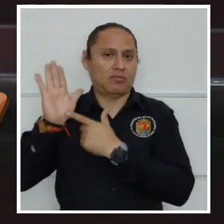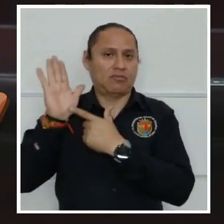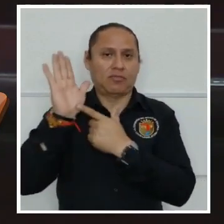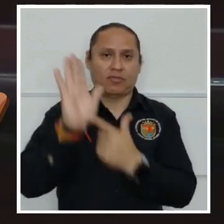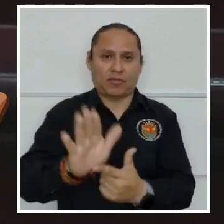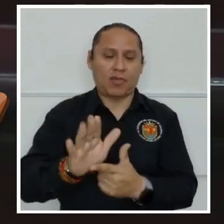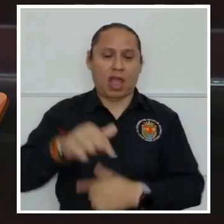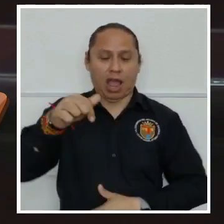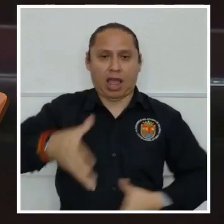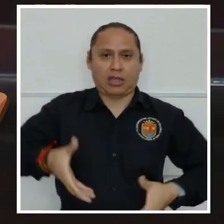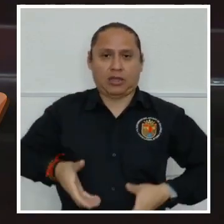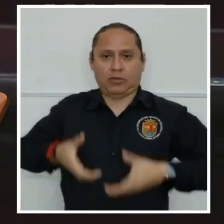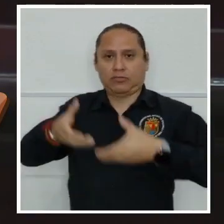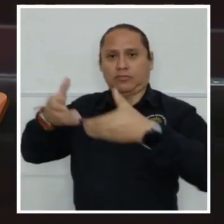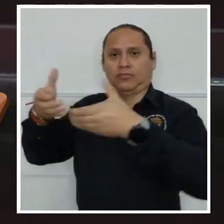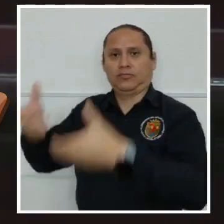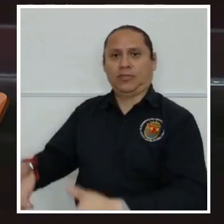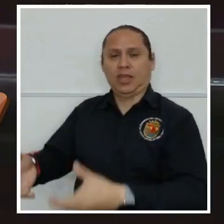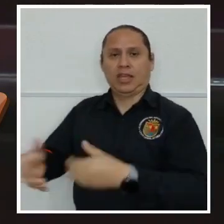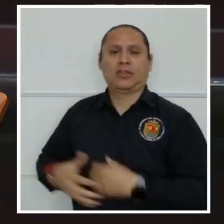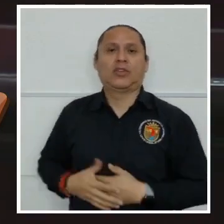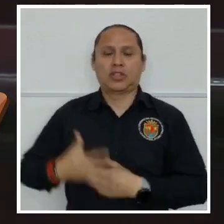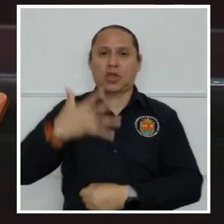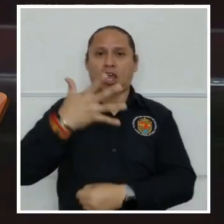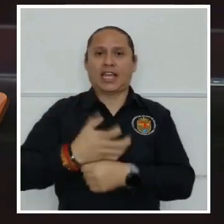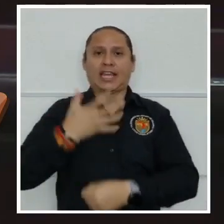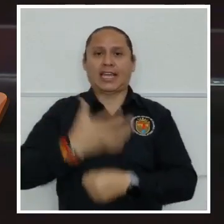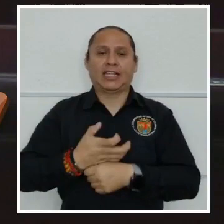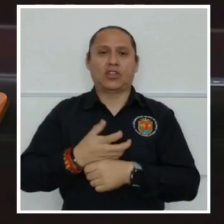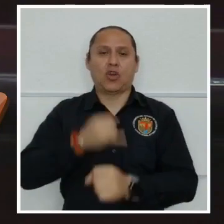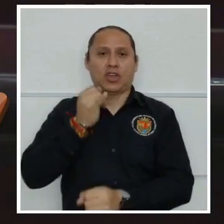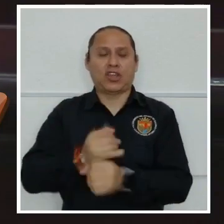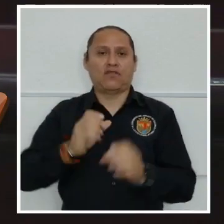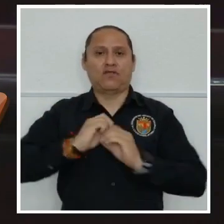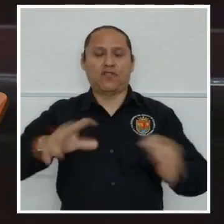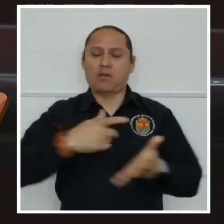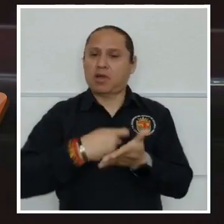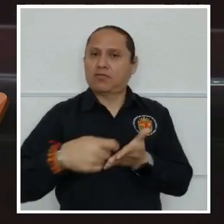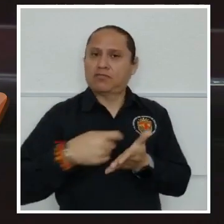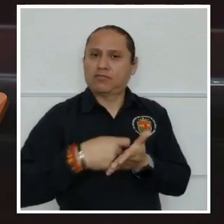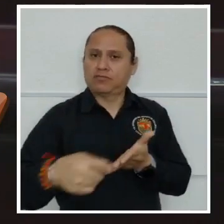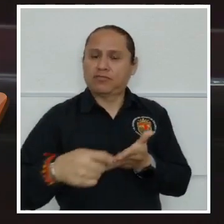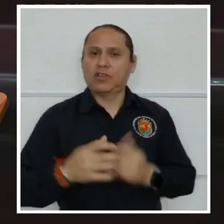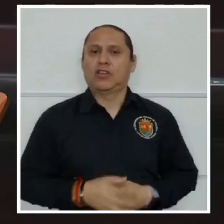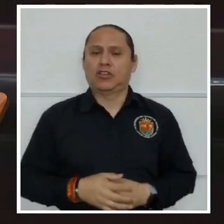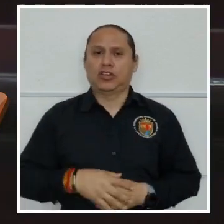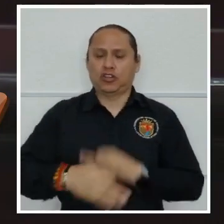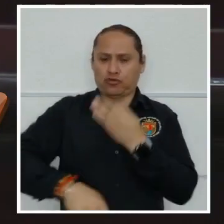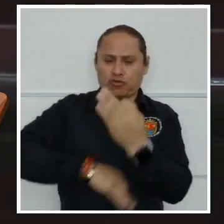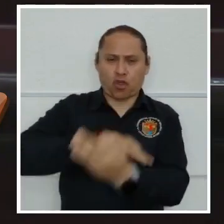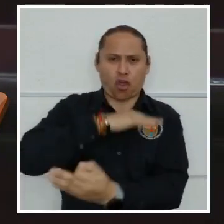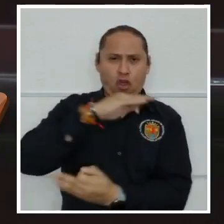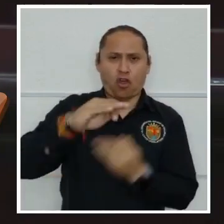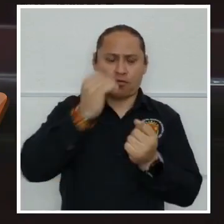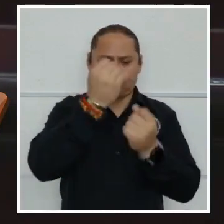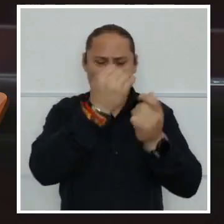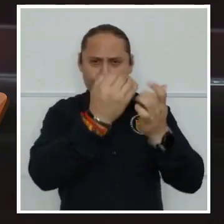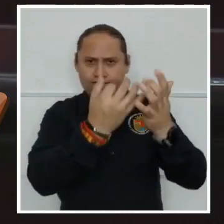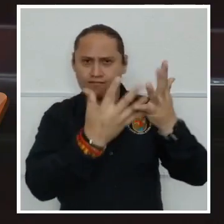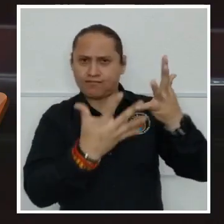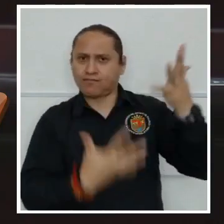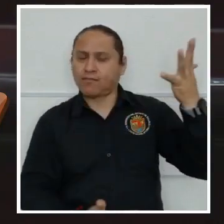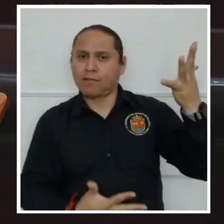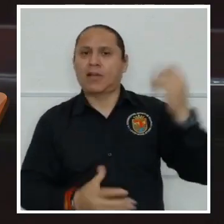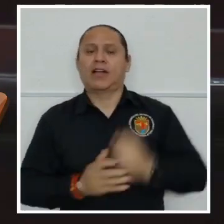presentó ante este Poder Legislativo su informe escrito acerca de la situación que guardan los diversos ramos